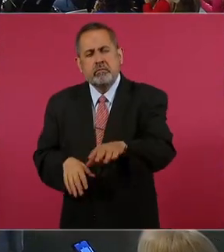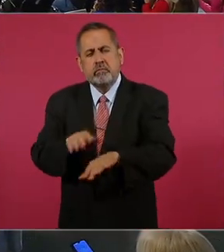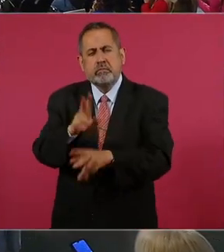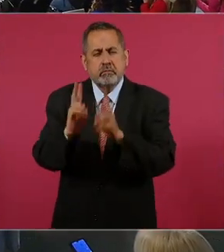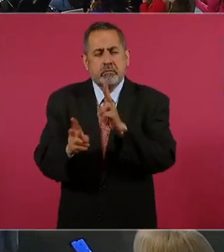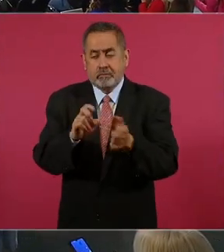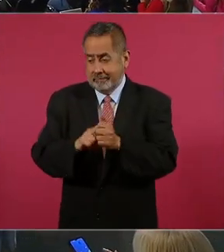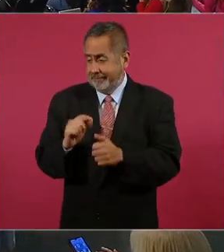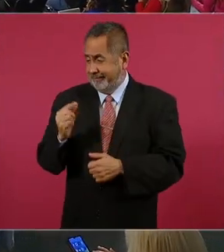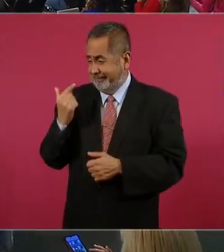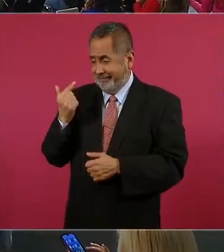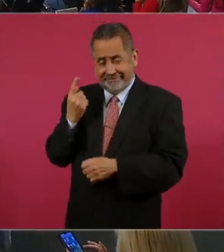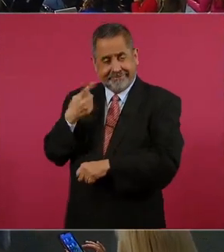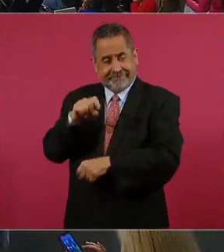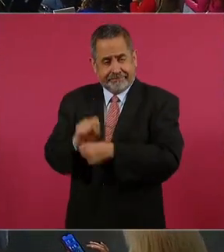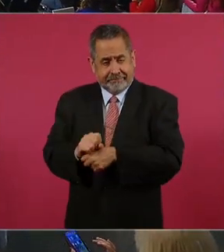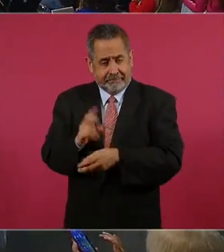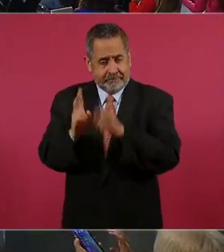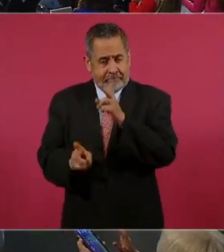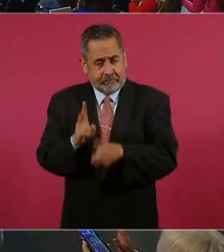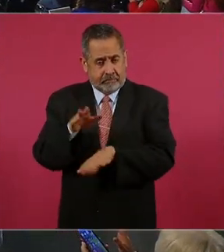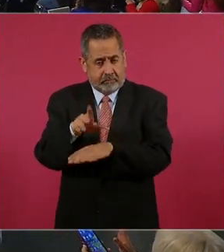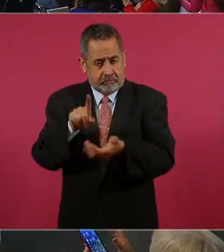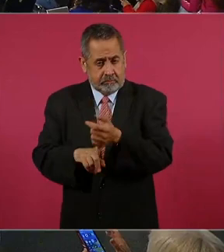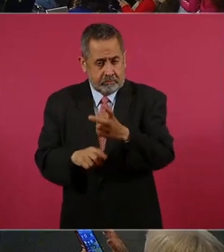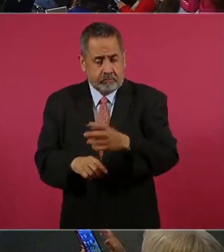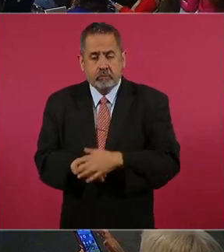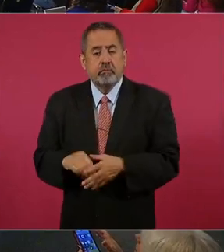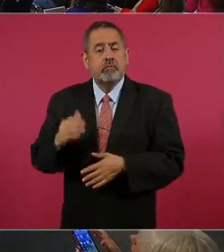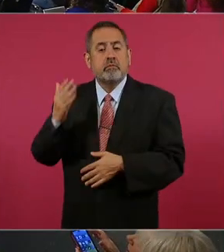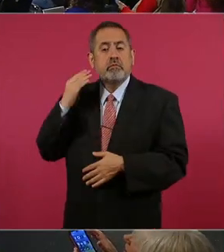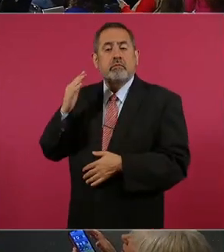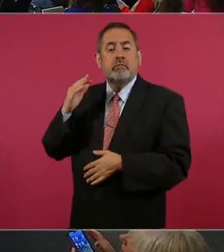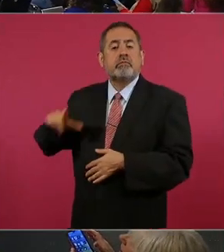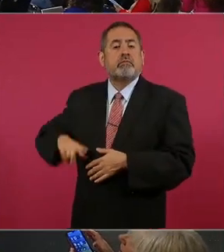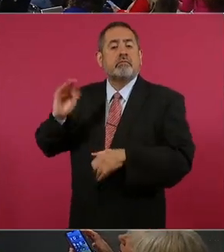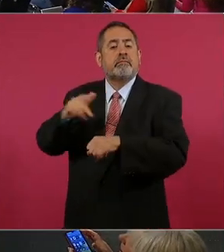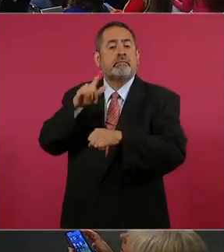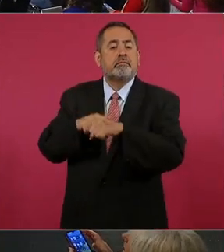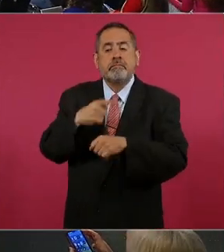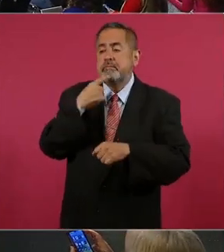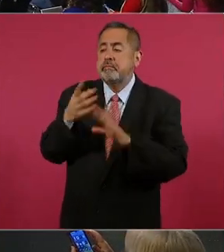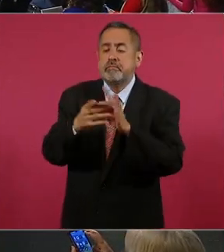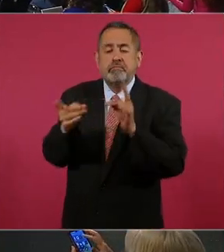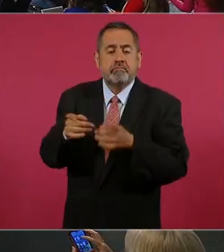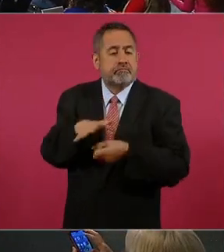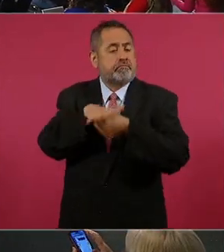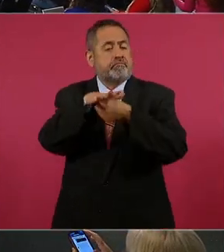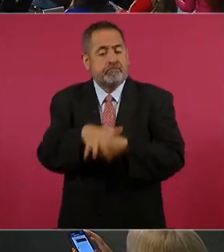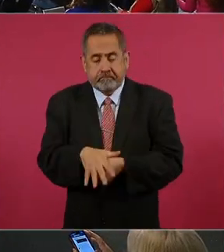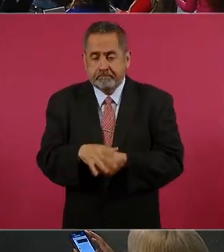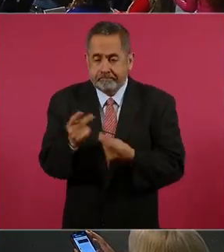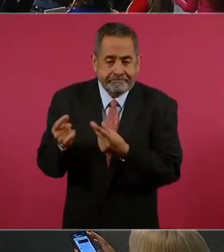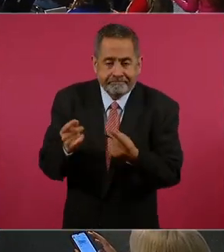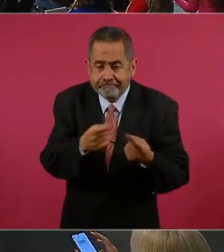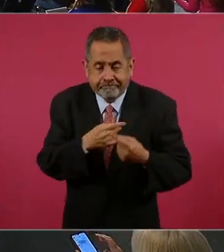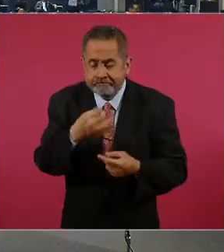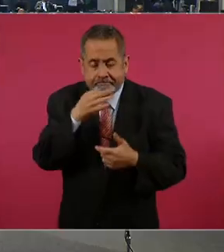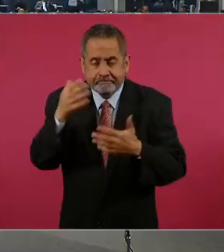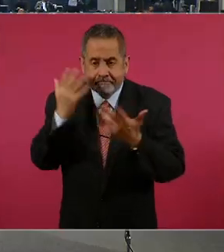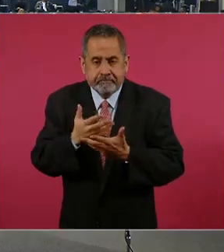él esta semana después de que fueran los funcionarios del gobierno federal dijo es como una presión de último minuto